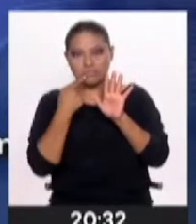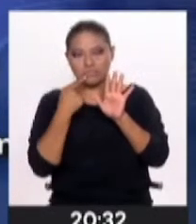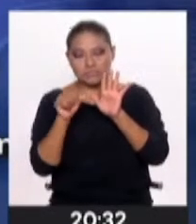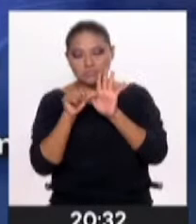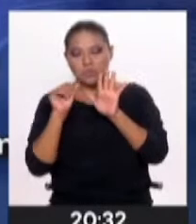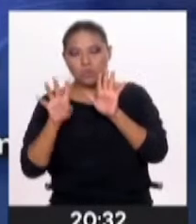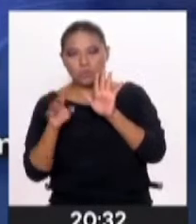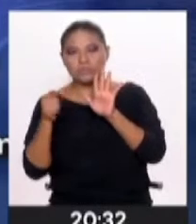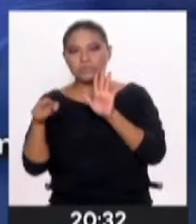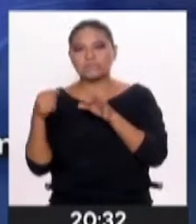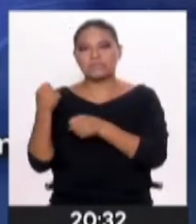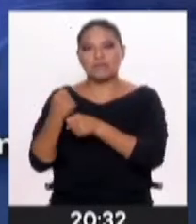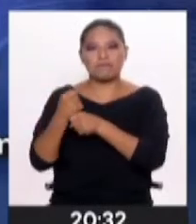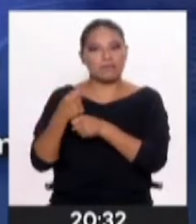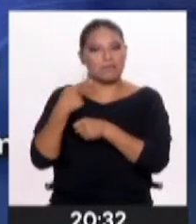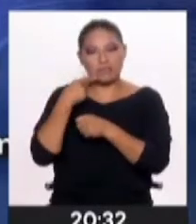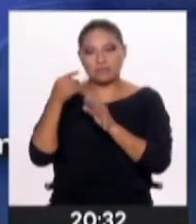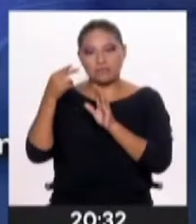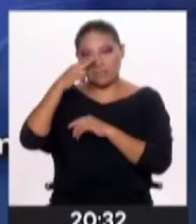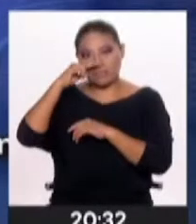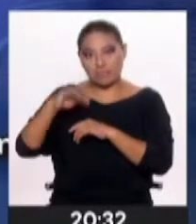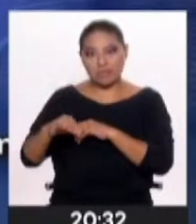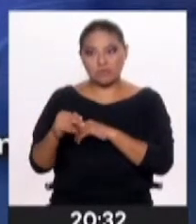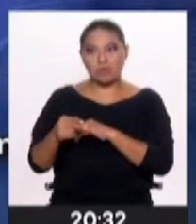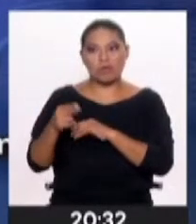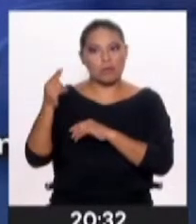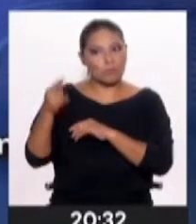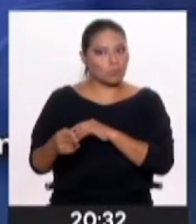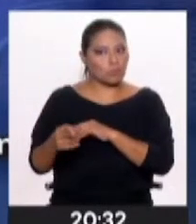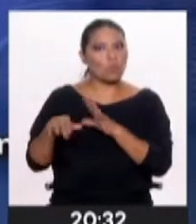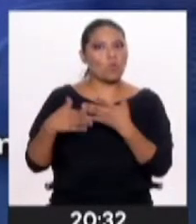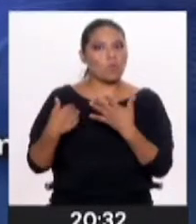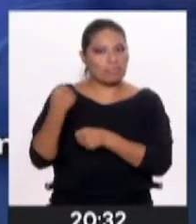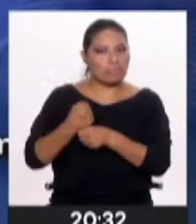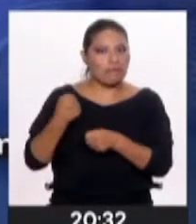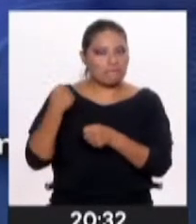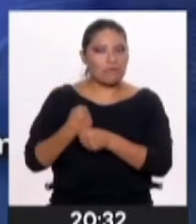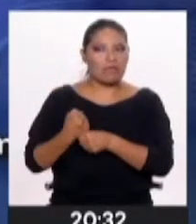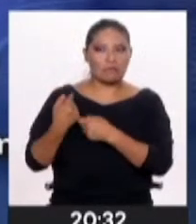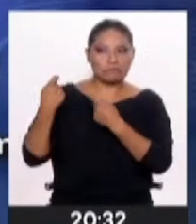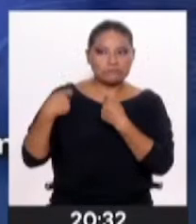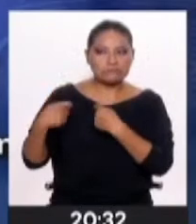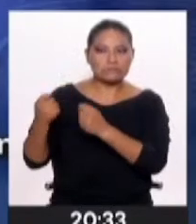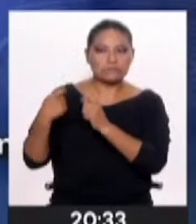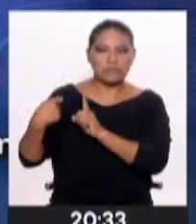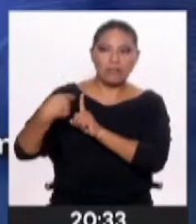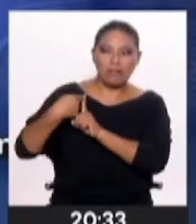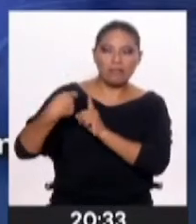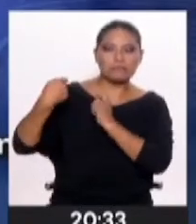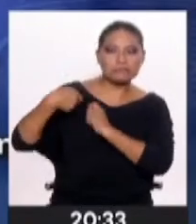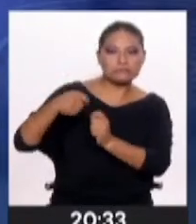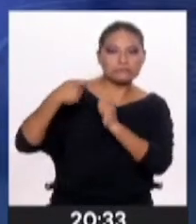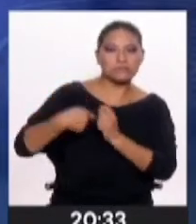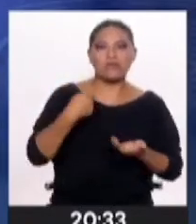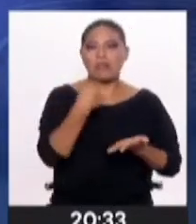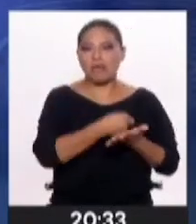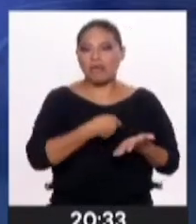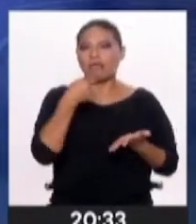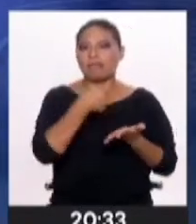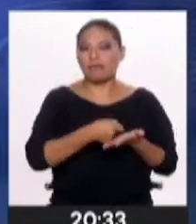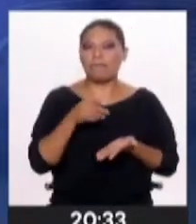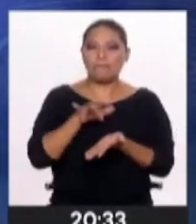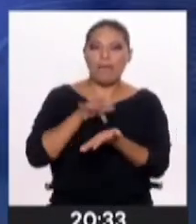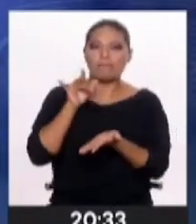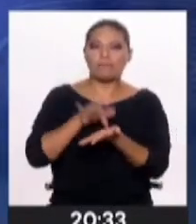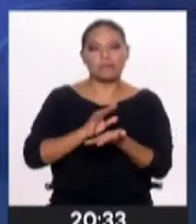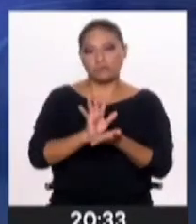artículo 4, prohíbe que el menor sea expuesto a trabajo forzado o explotación económica.